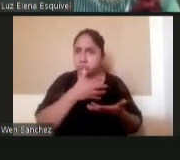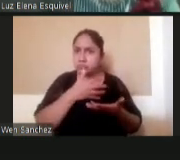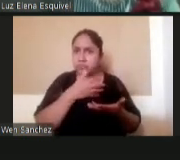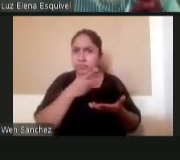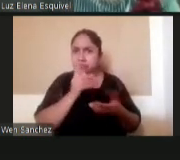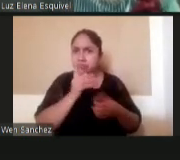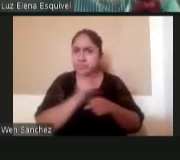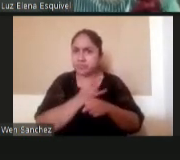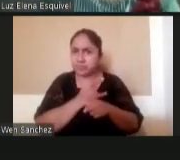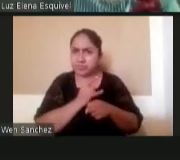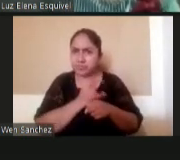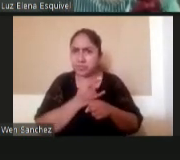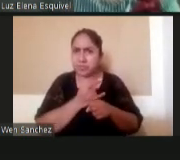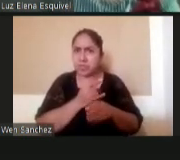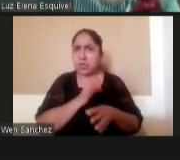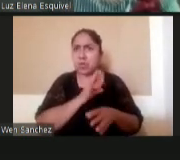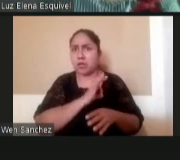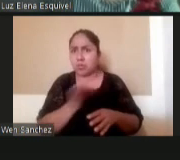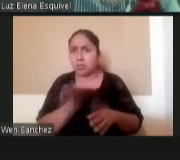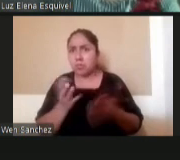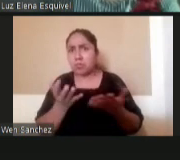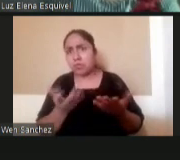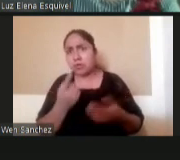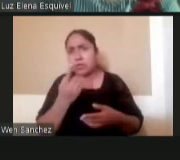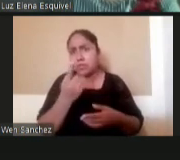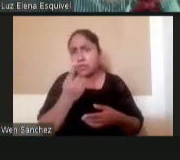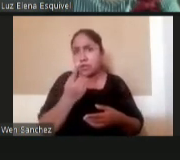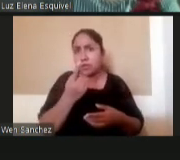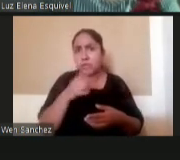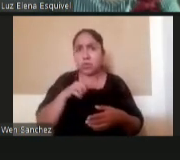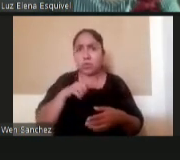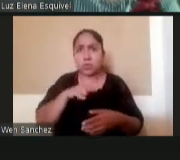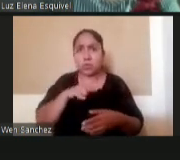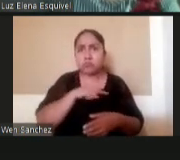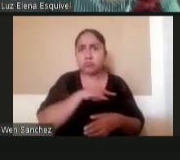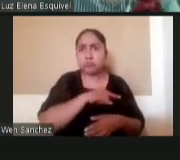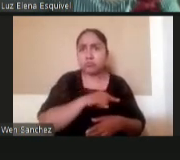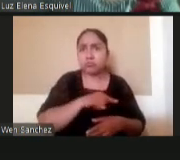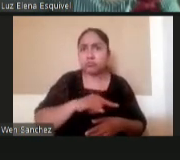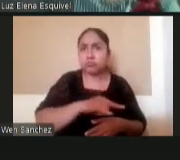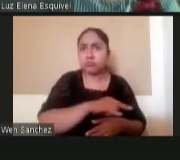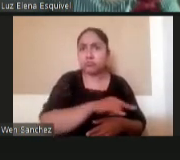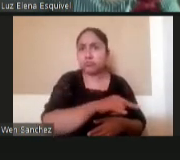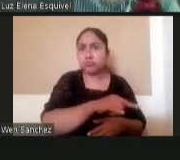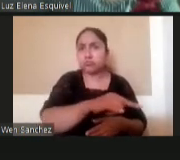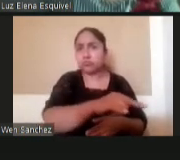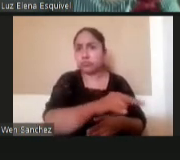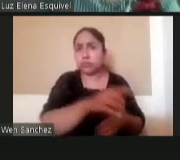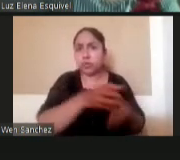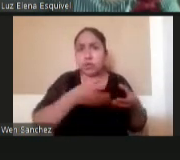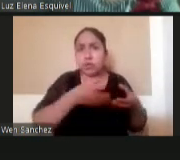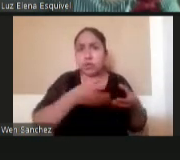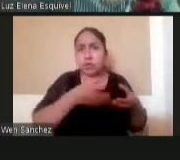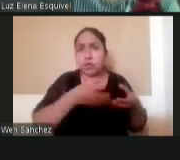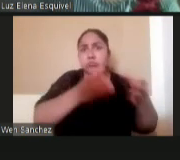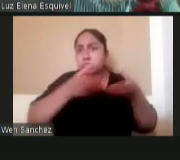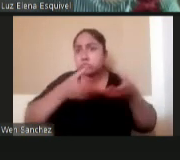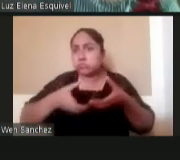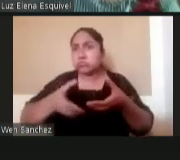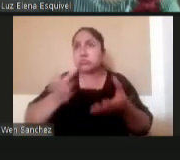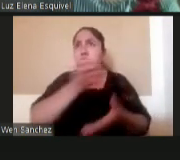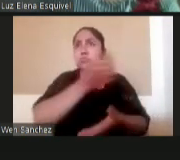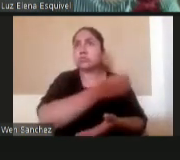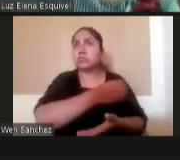de manera más efectiva y un camión pudiera recorrer más rápidamente la ruta correspondiente. Por otro lado,